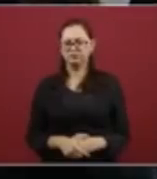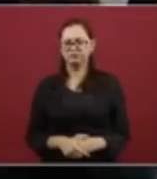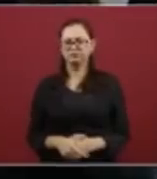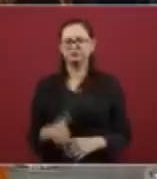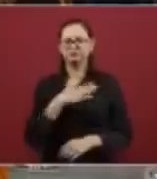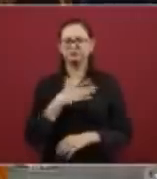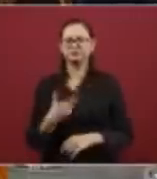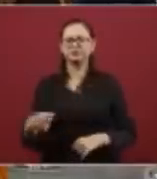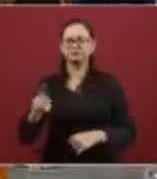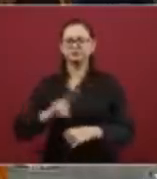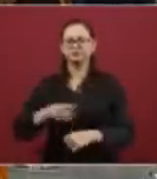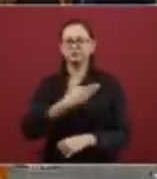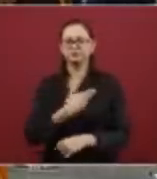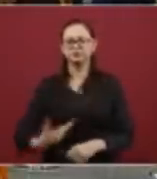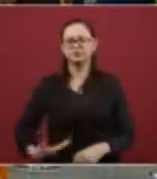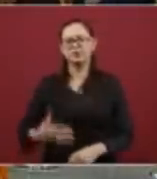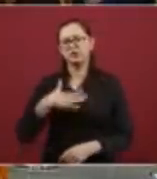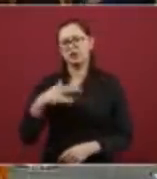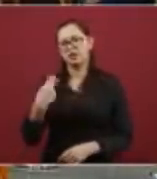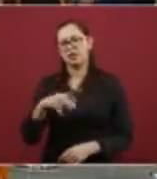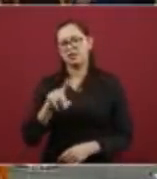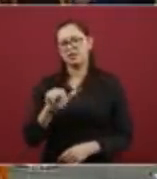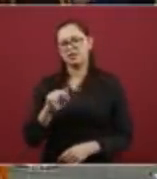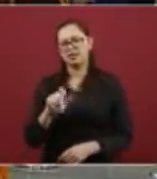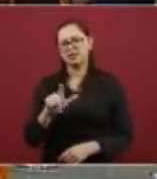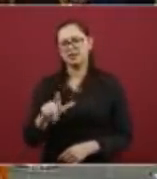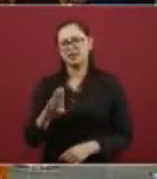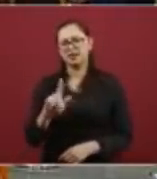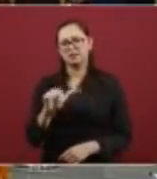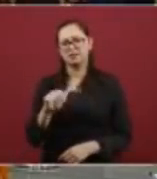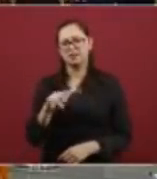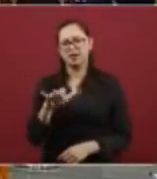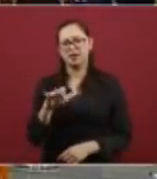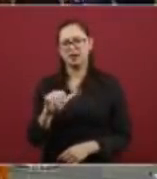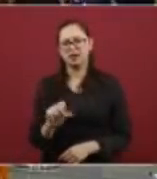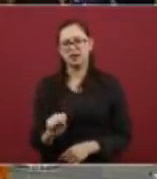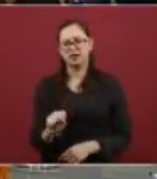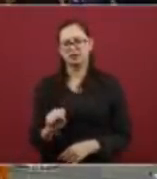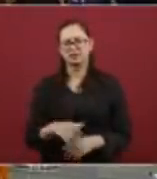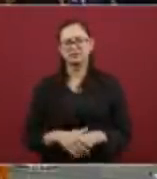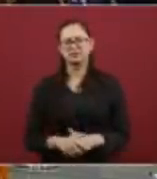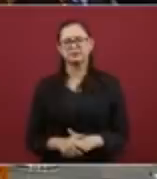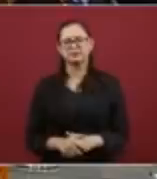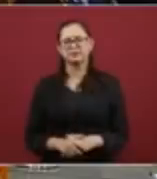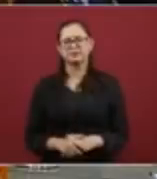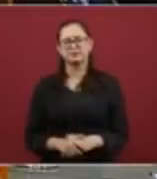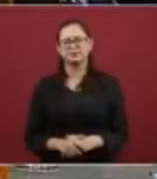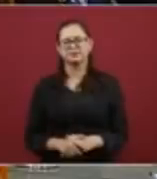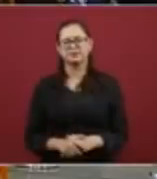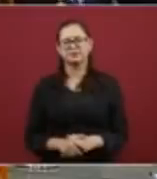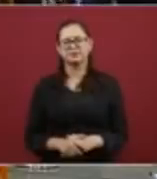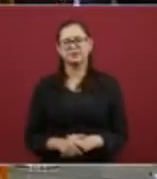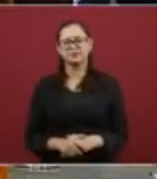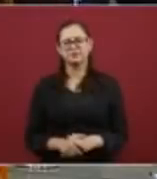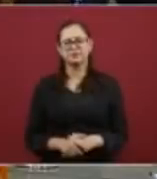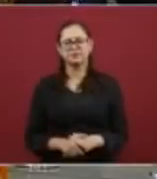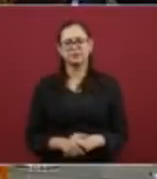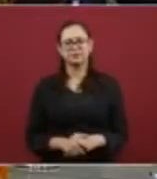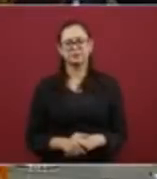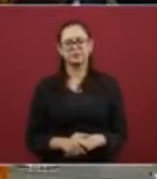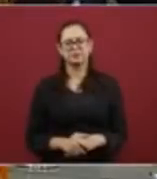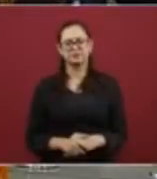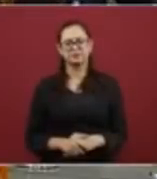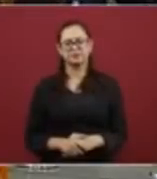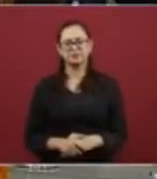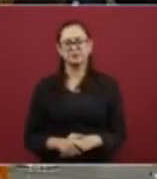Buenos días, presidente. Daniel Blancas, de Crónica. Señores, estuvimos revisando los contratos, o más